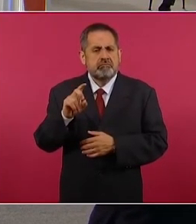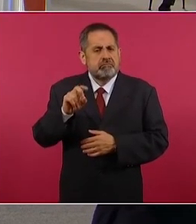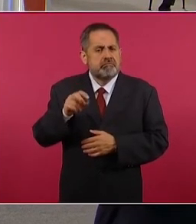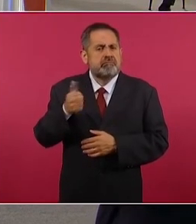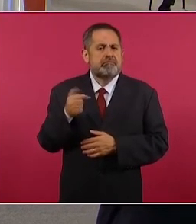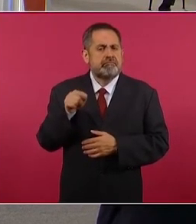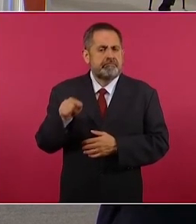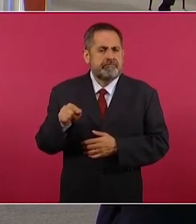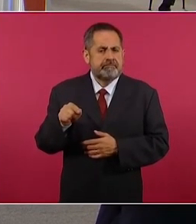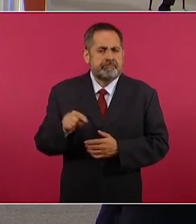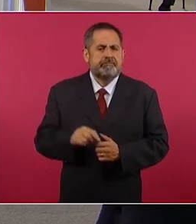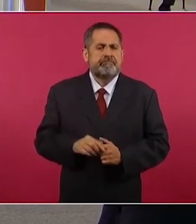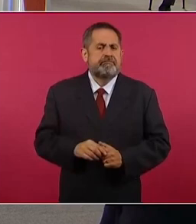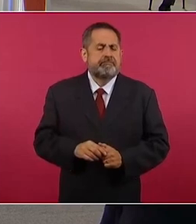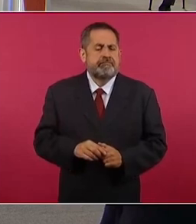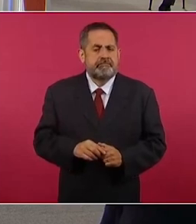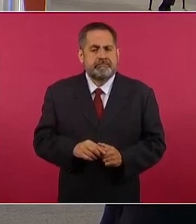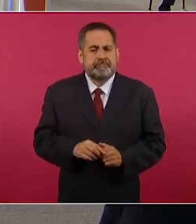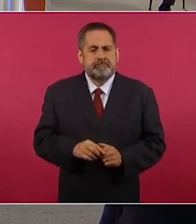18.433